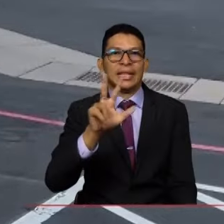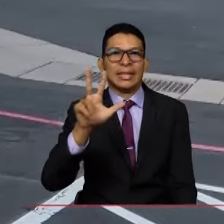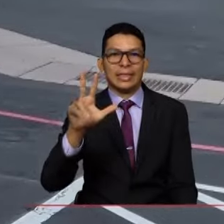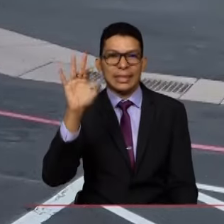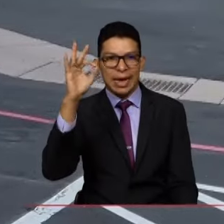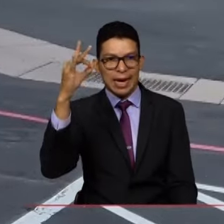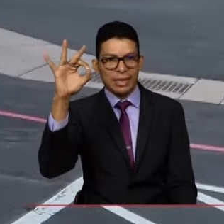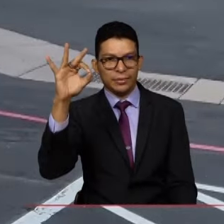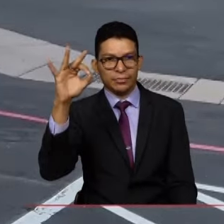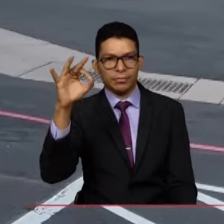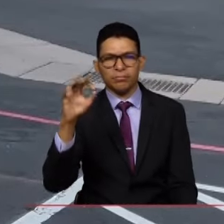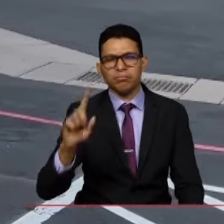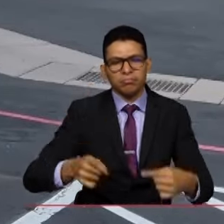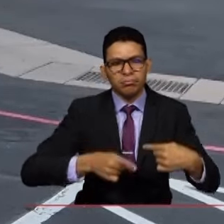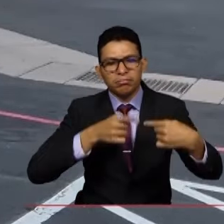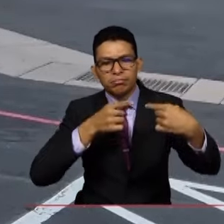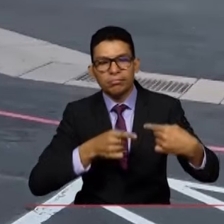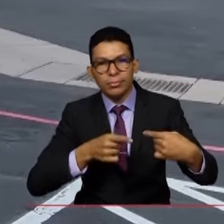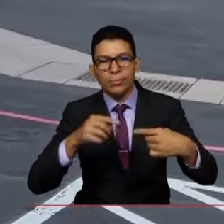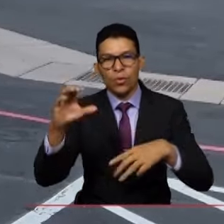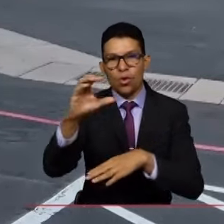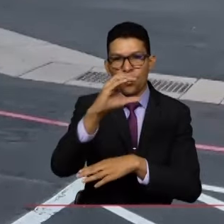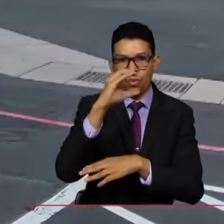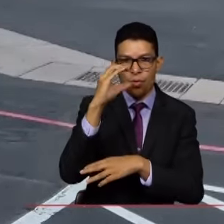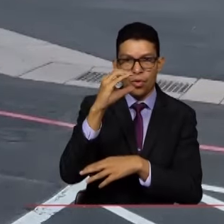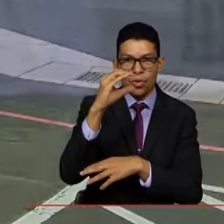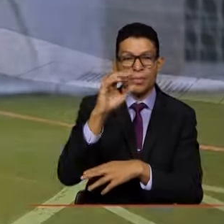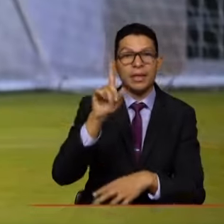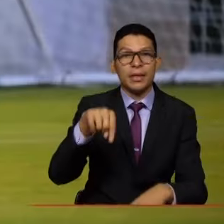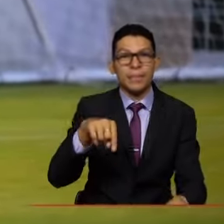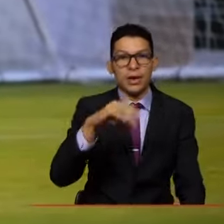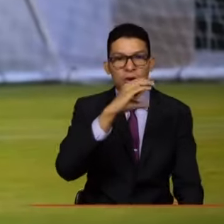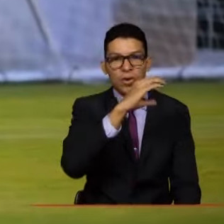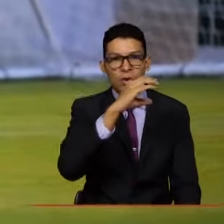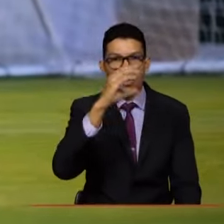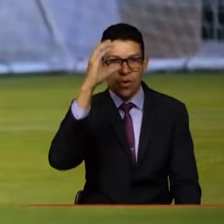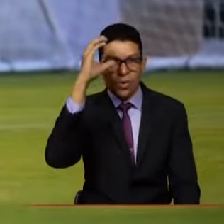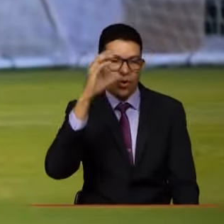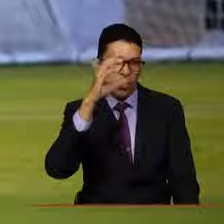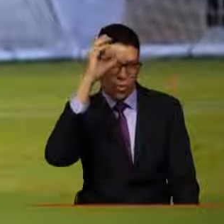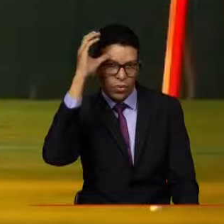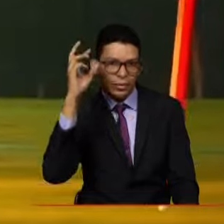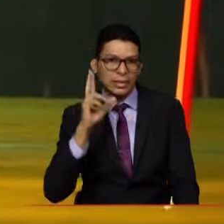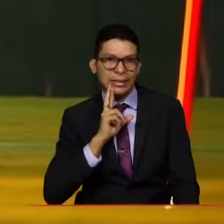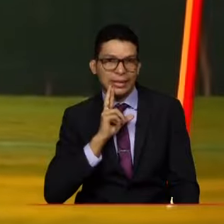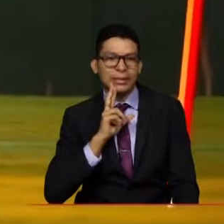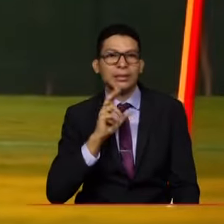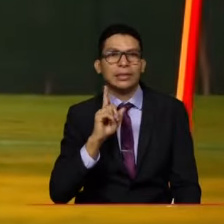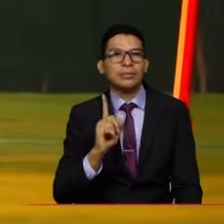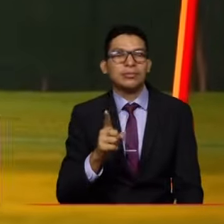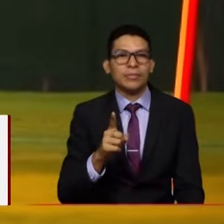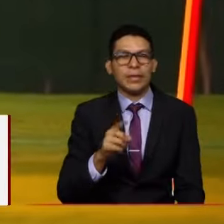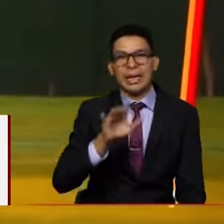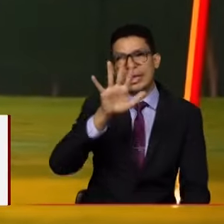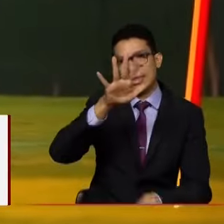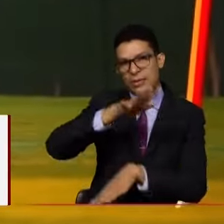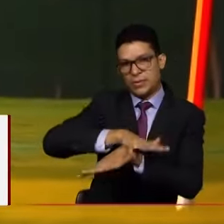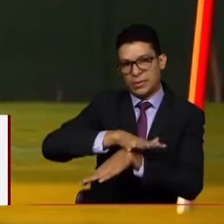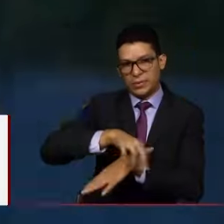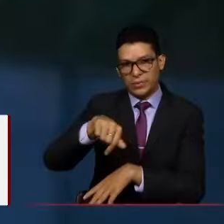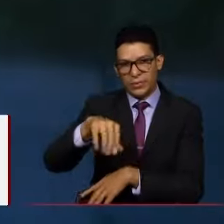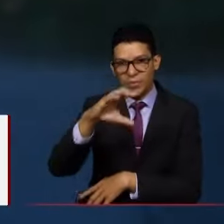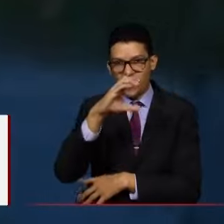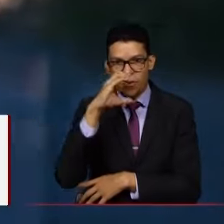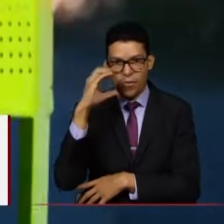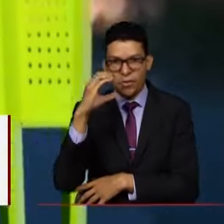para el compromiso entre Colombia y Costa Rica, que será a las 3 de la tarde hora local, a las 5 de la tarde hora en Colombia.